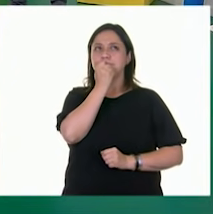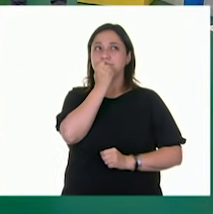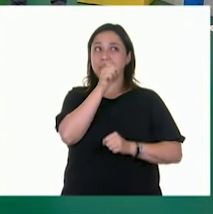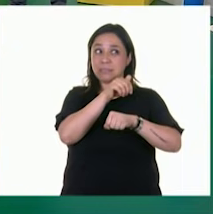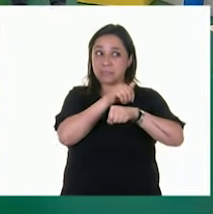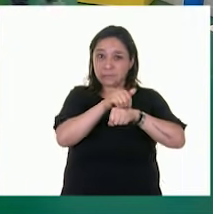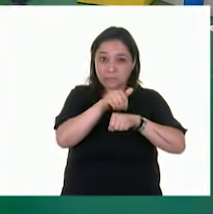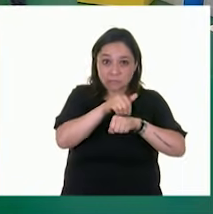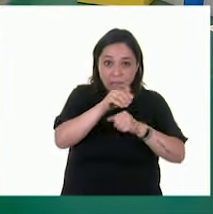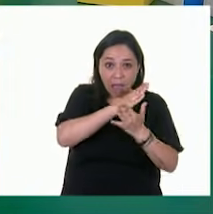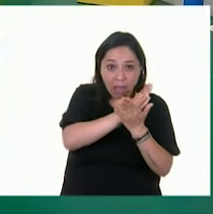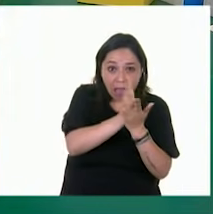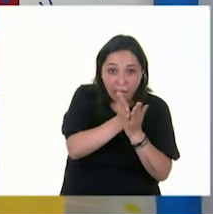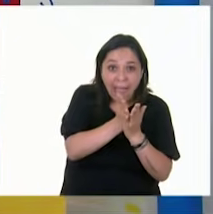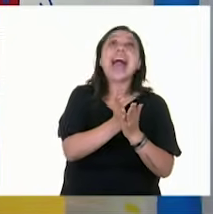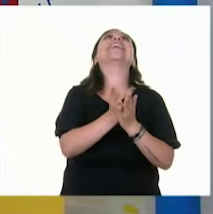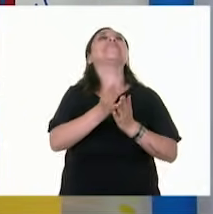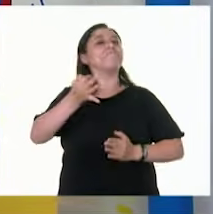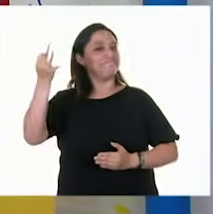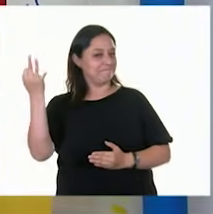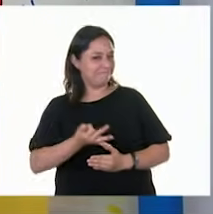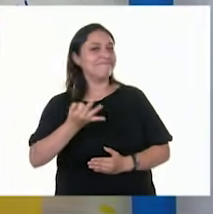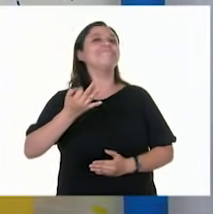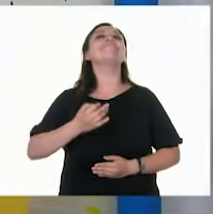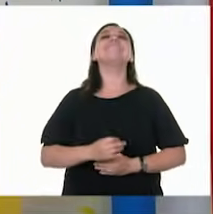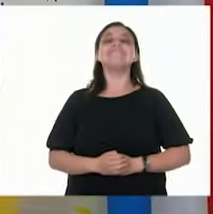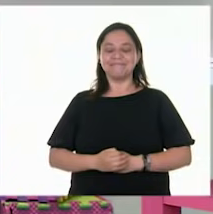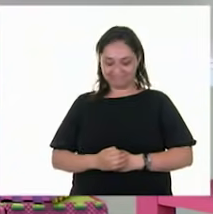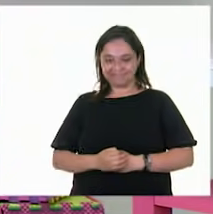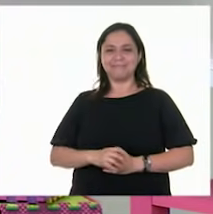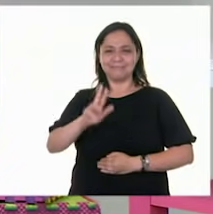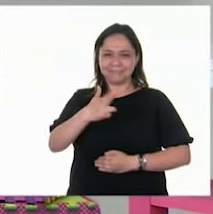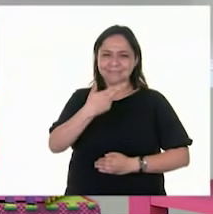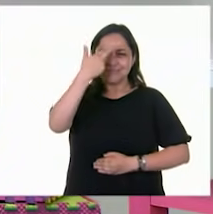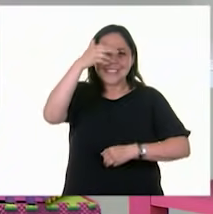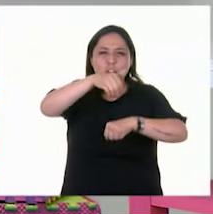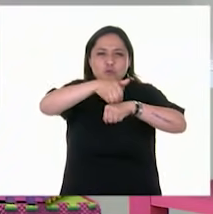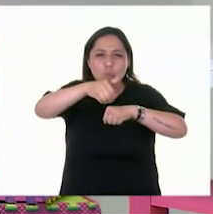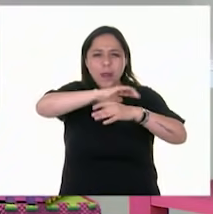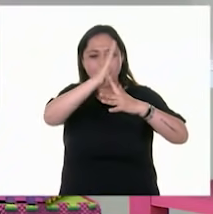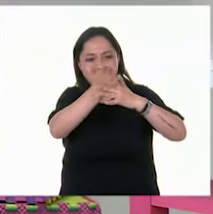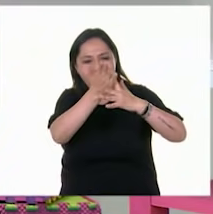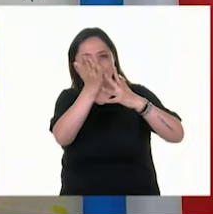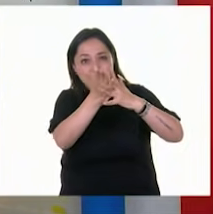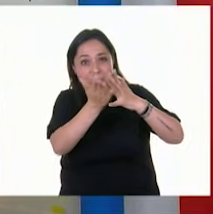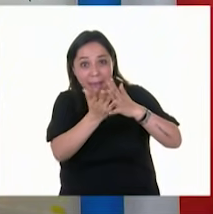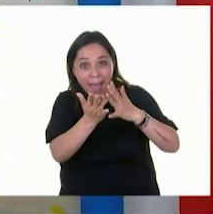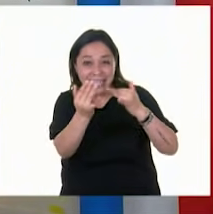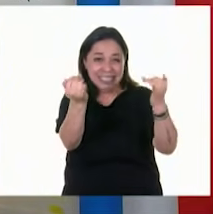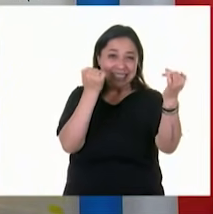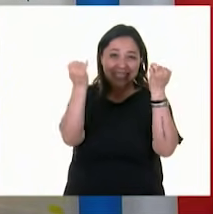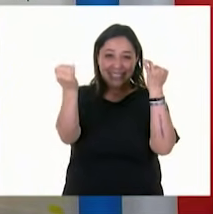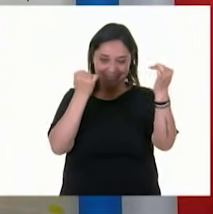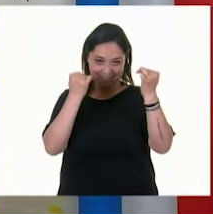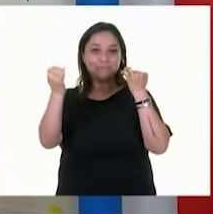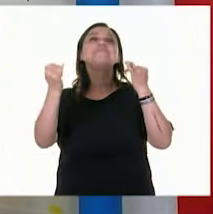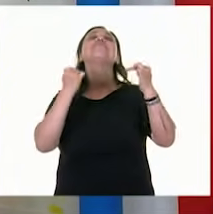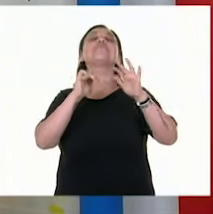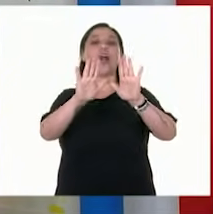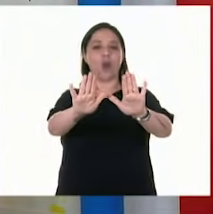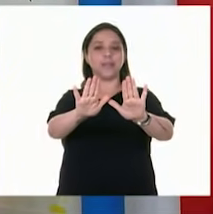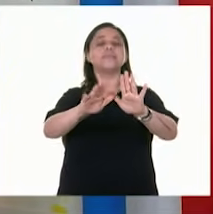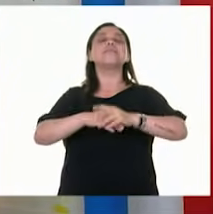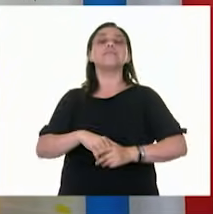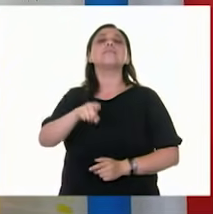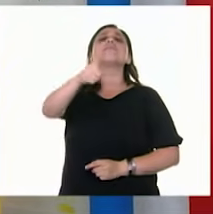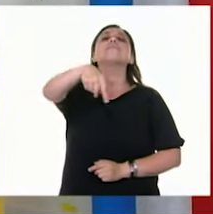¿Fracciones? ¡Exacto! ¡Ah! Muy bien. ¿Recuerdan las fracciones? Hemos trabajado con ellas. ¡Sí! ¿Sí? ¿Se acuerdan? Ok, ¿quién me